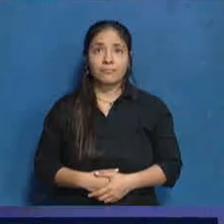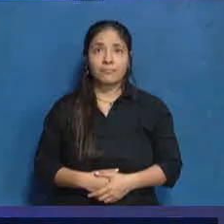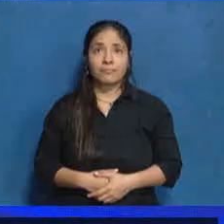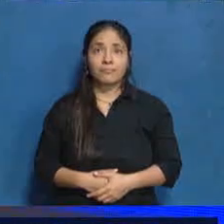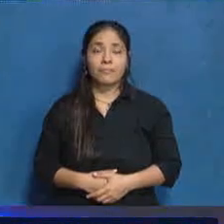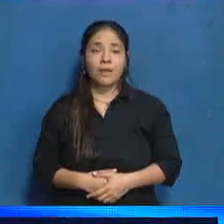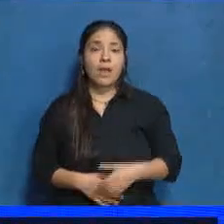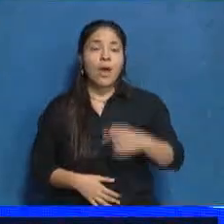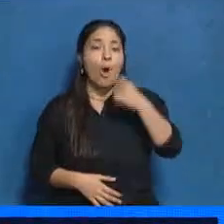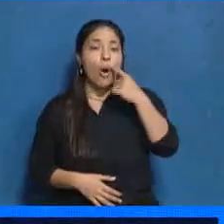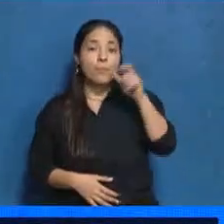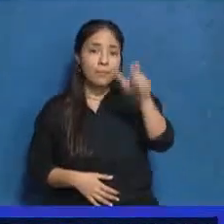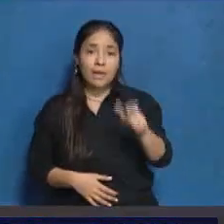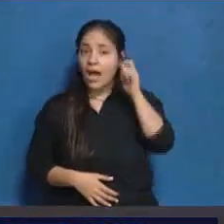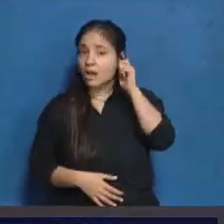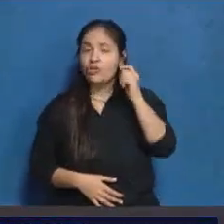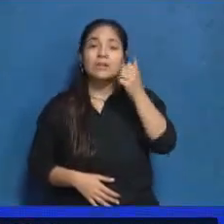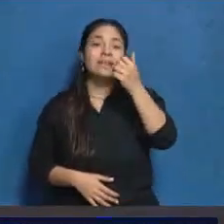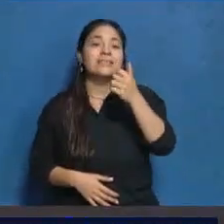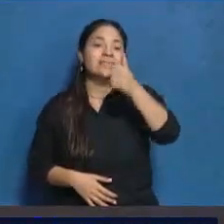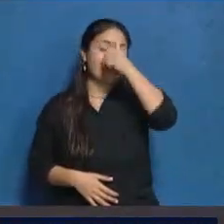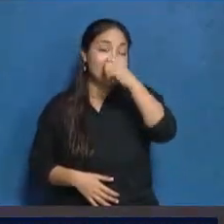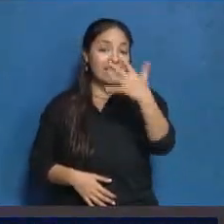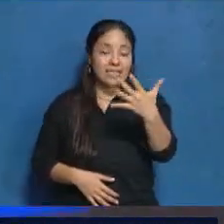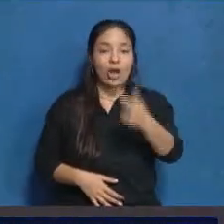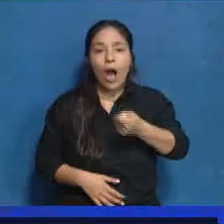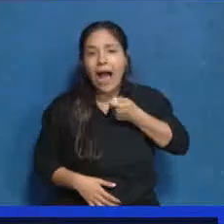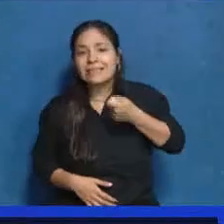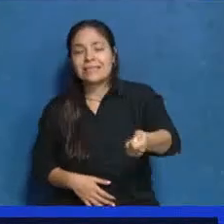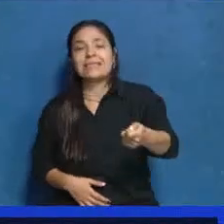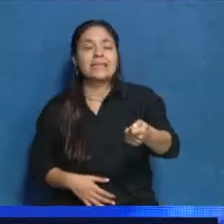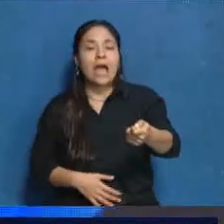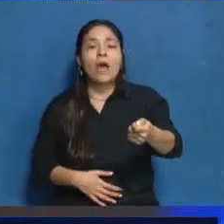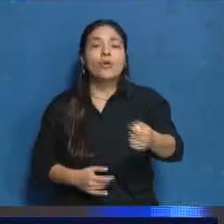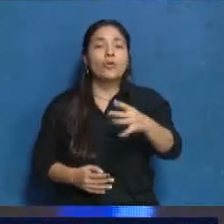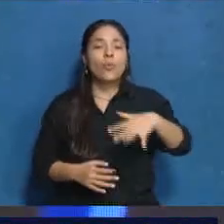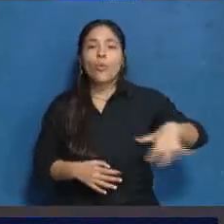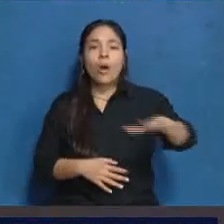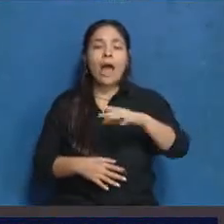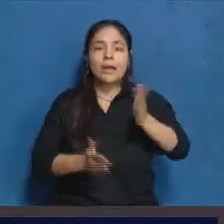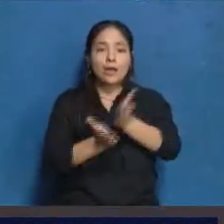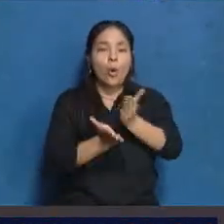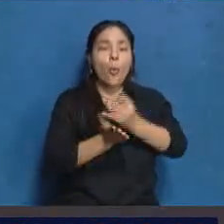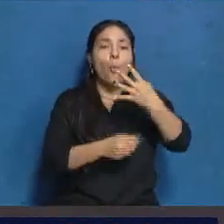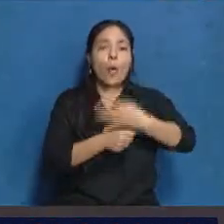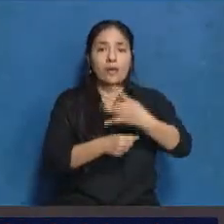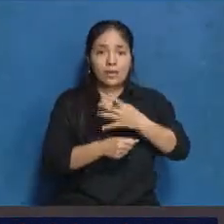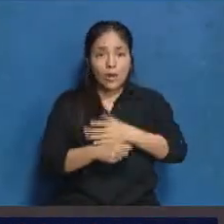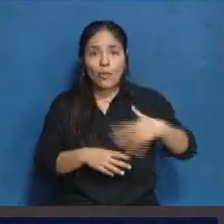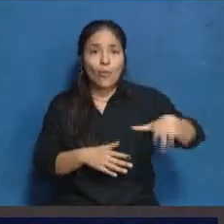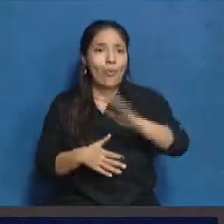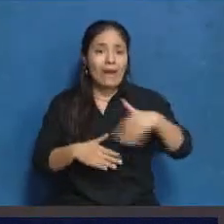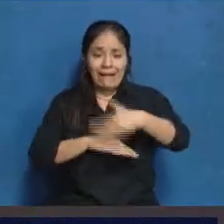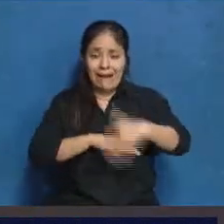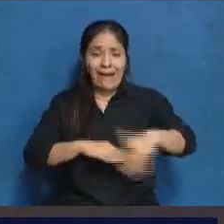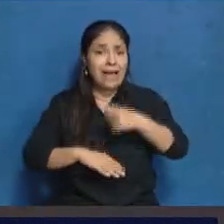Un hombre de 65 años fue asesinado a puñaladas en la cuarta sección. Esto ocurrió en plena vía pública.